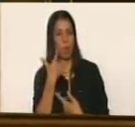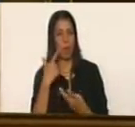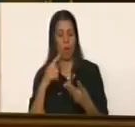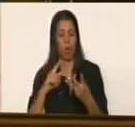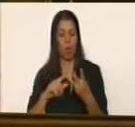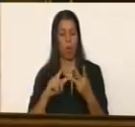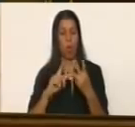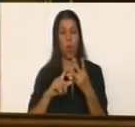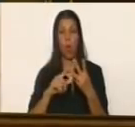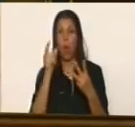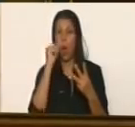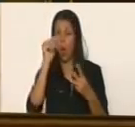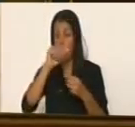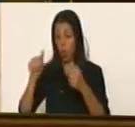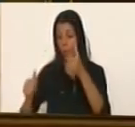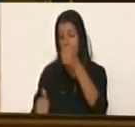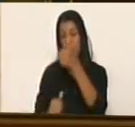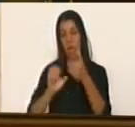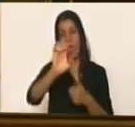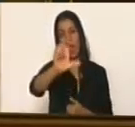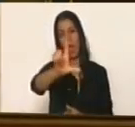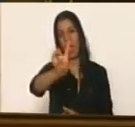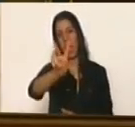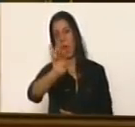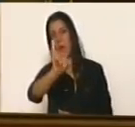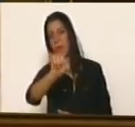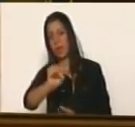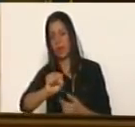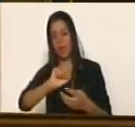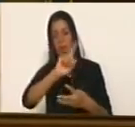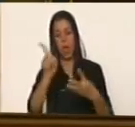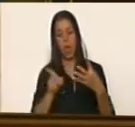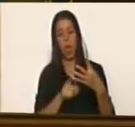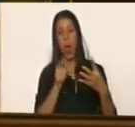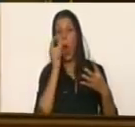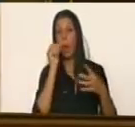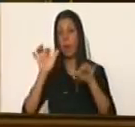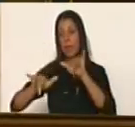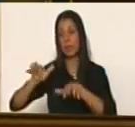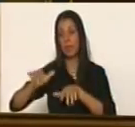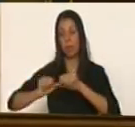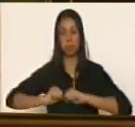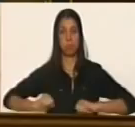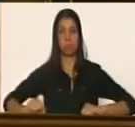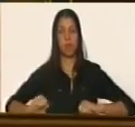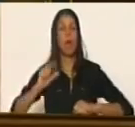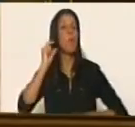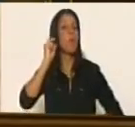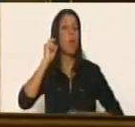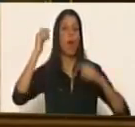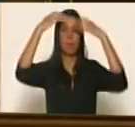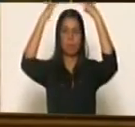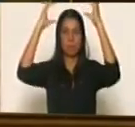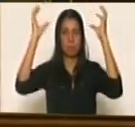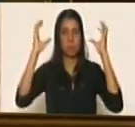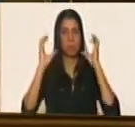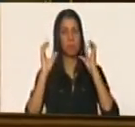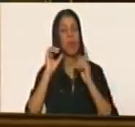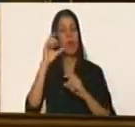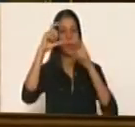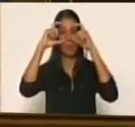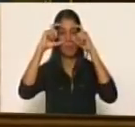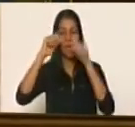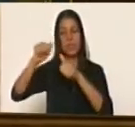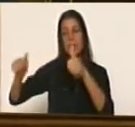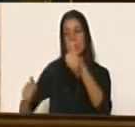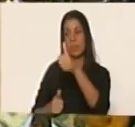Eduardo Amoroso, segundo vicepresidente. Fidel Ernesto Vázquez, secretario. Y Carolis Pérez González, subsecretaria. Es todo,